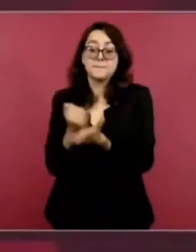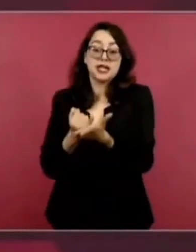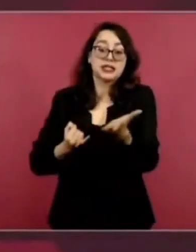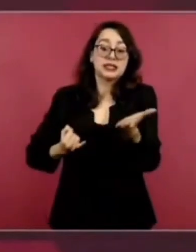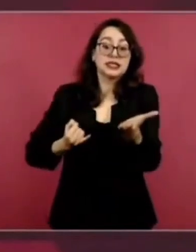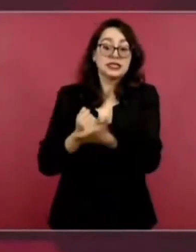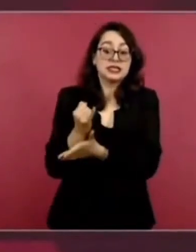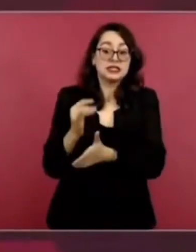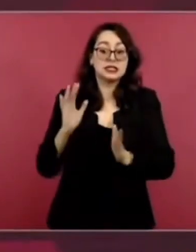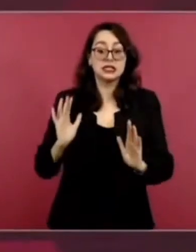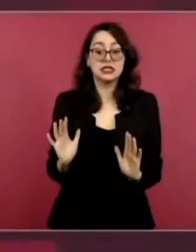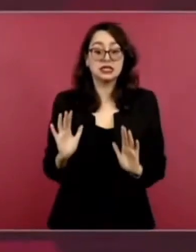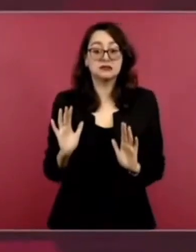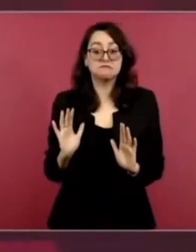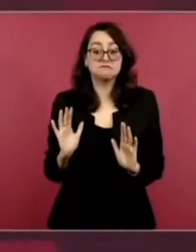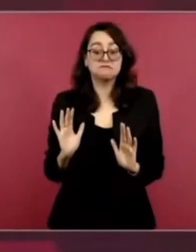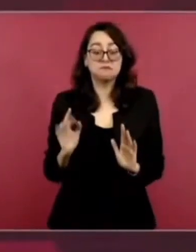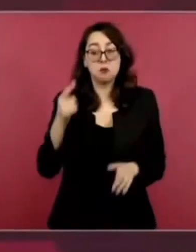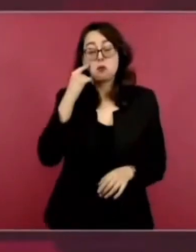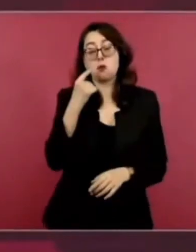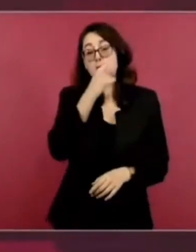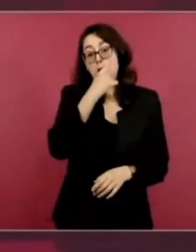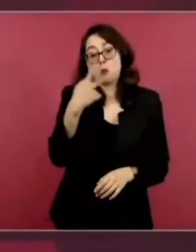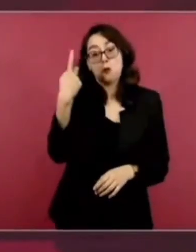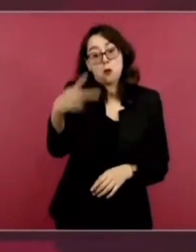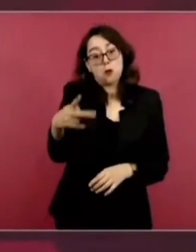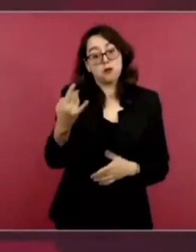no es tan complicado.